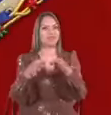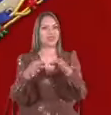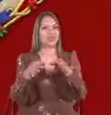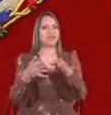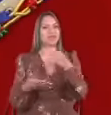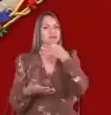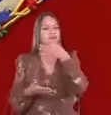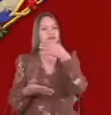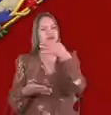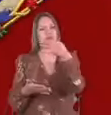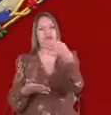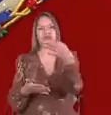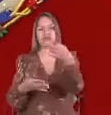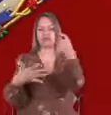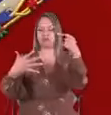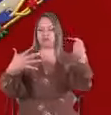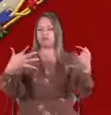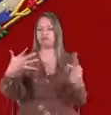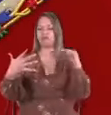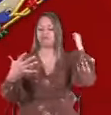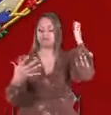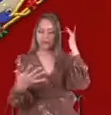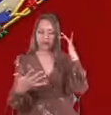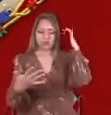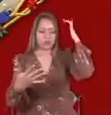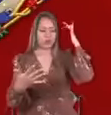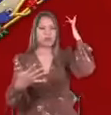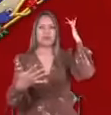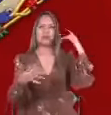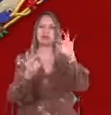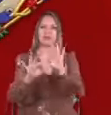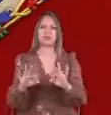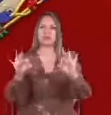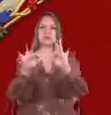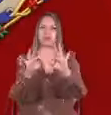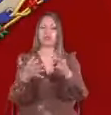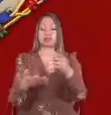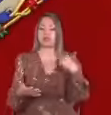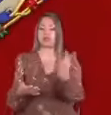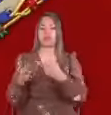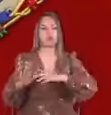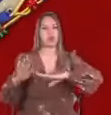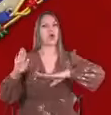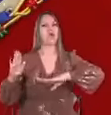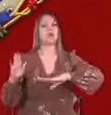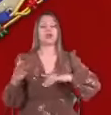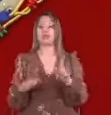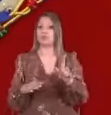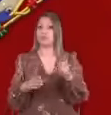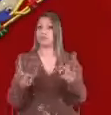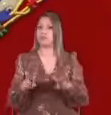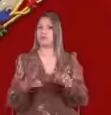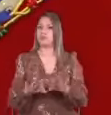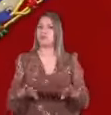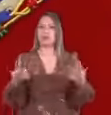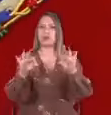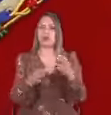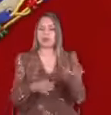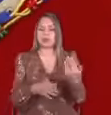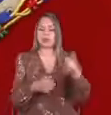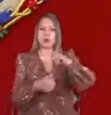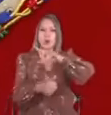decir, hay mucho que reflexionar, porque no solamente es importante con lo que nos queremos comprometer, es también muy importante el contexto en